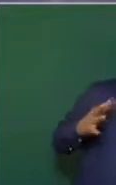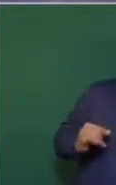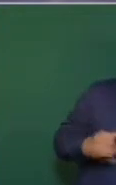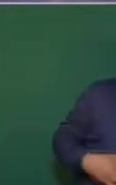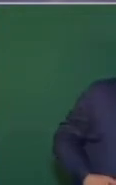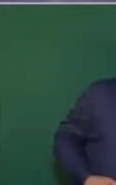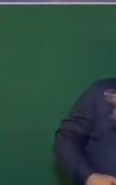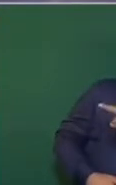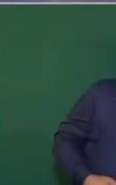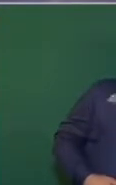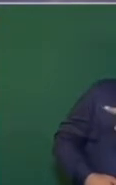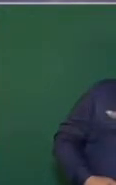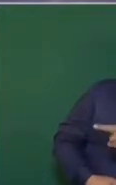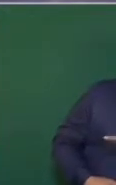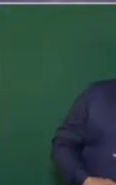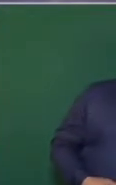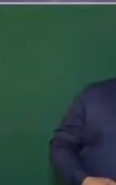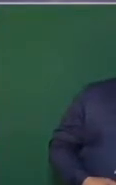señalándolo a él,